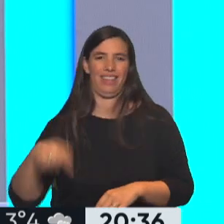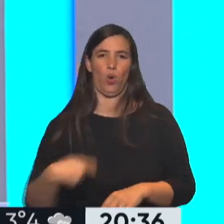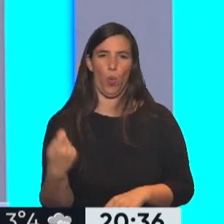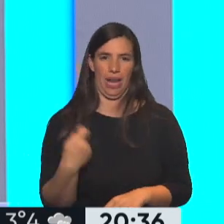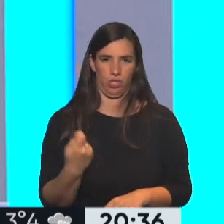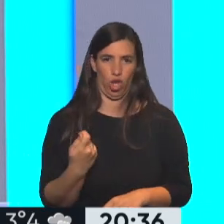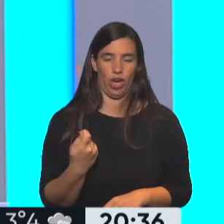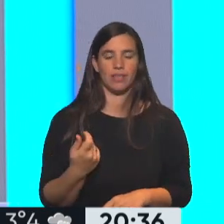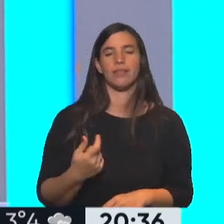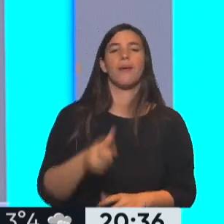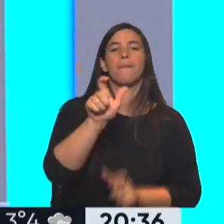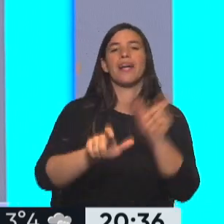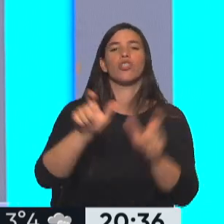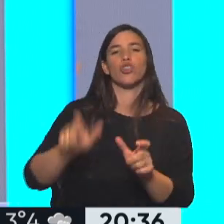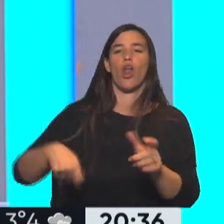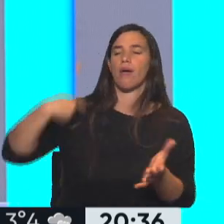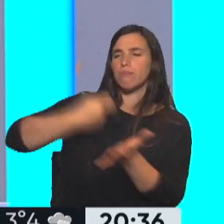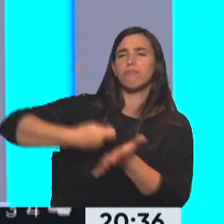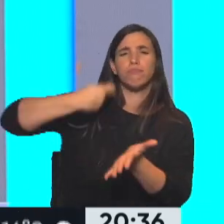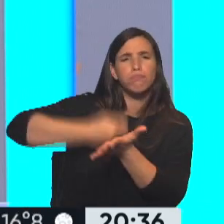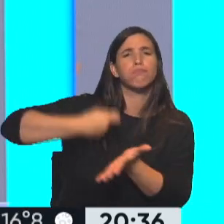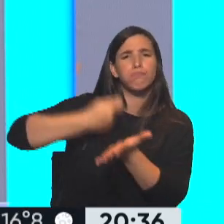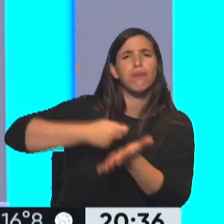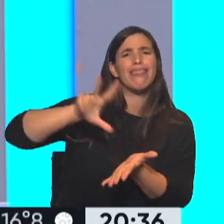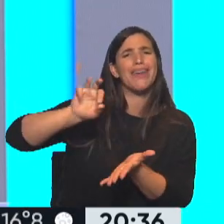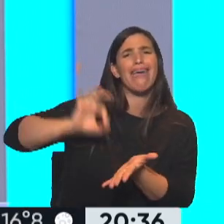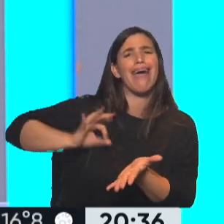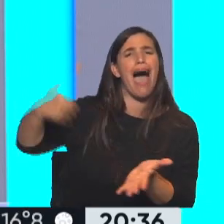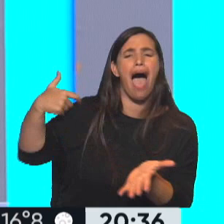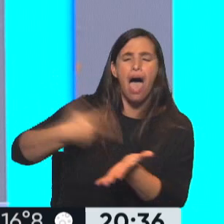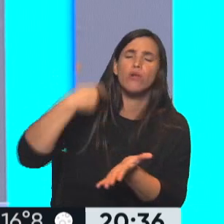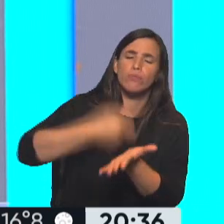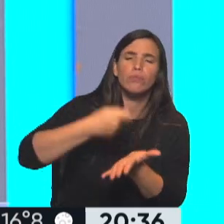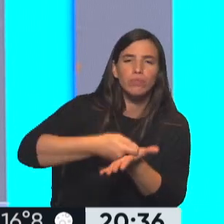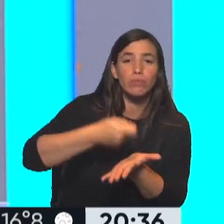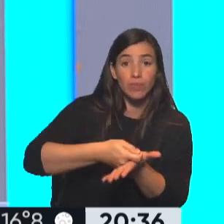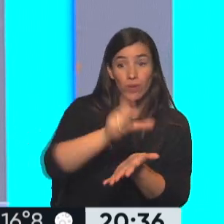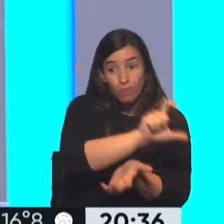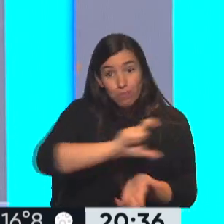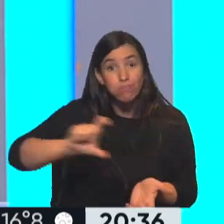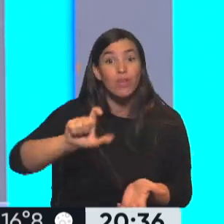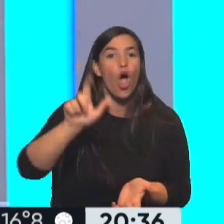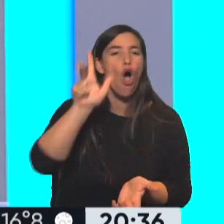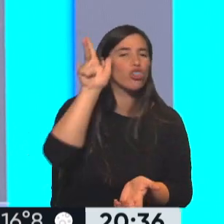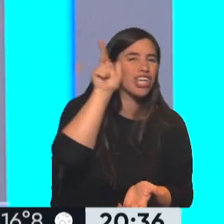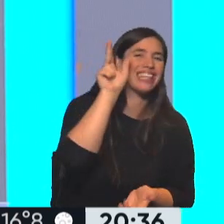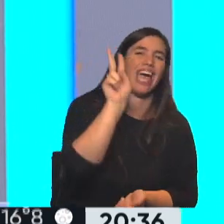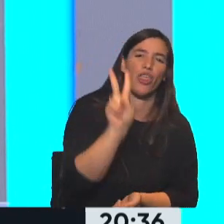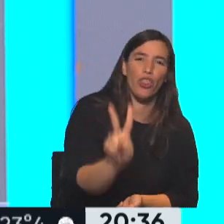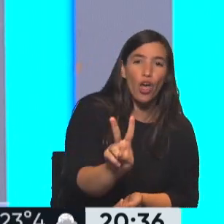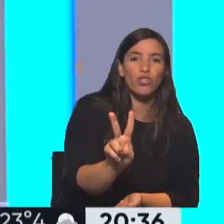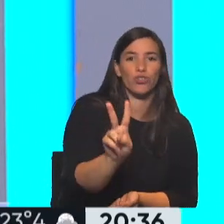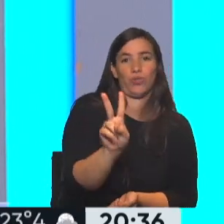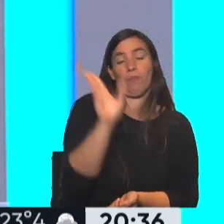personas que aportaron durante más de 30 años o más de 30 años le corresponde gozar del 82% del